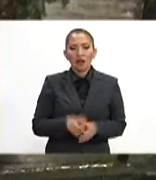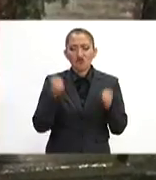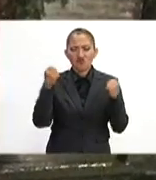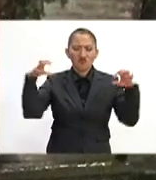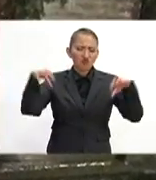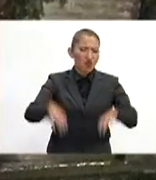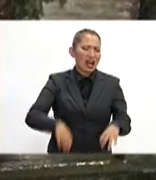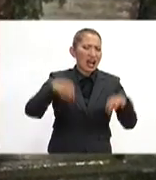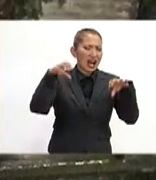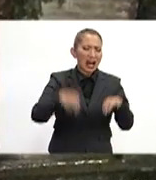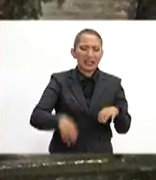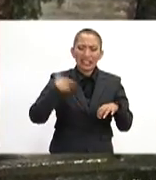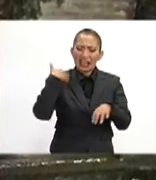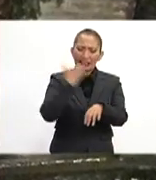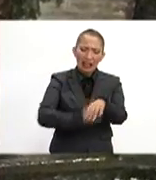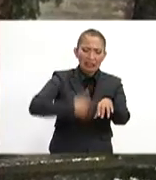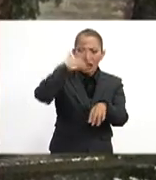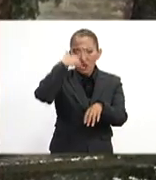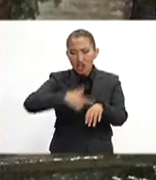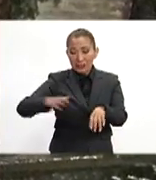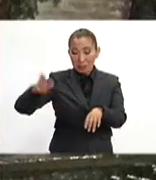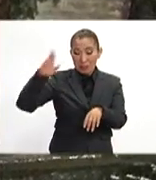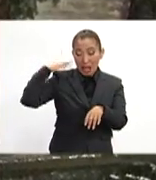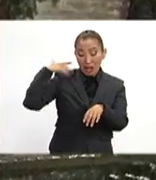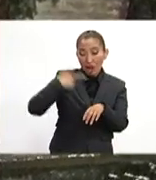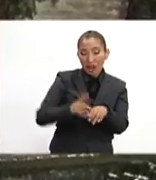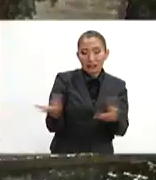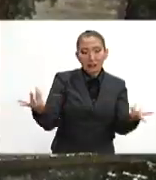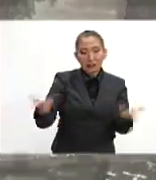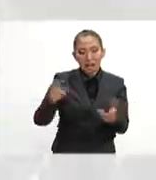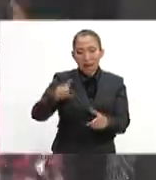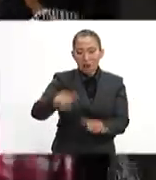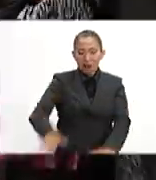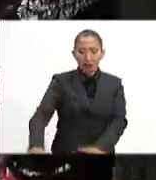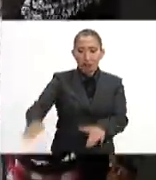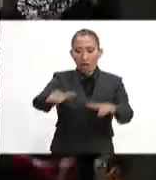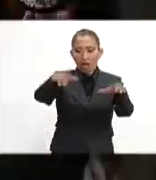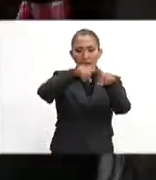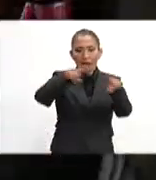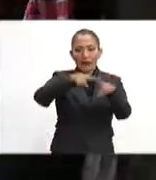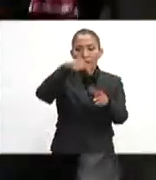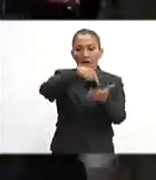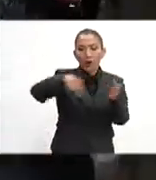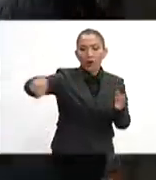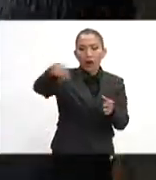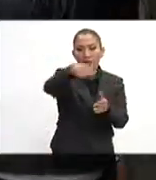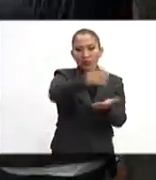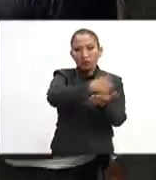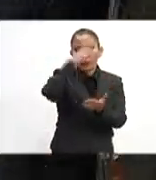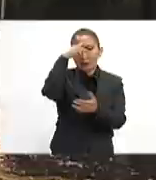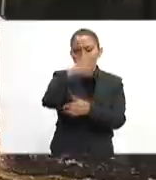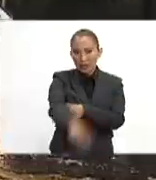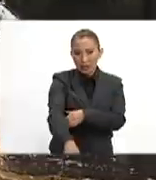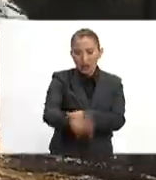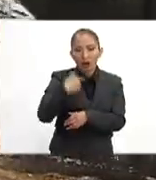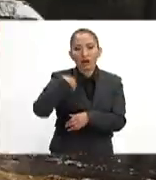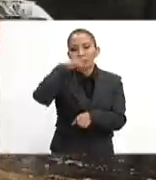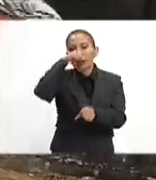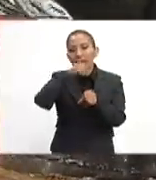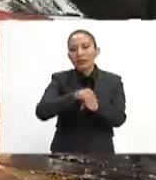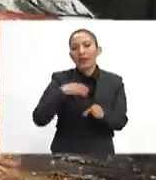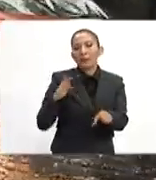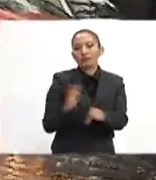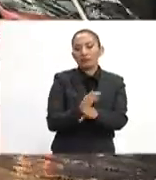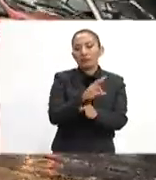Fuertes lluvias durante la tarde y noche del miércoles provocaron inundaciones en diferentes zonas de la Ciudad de México. La Secretaría